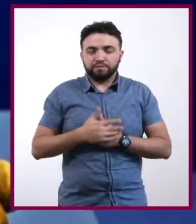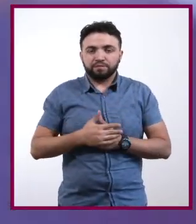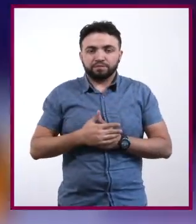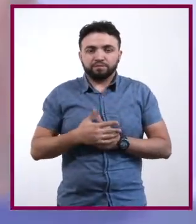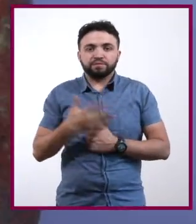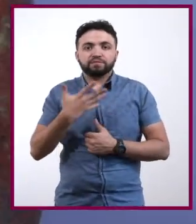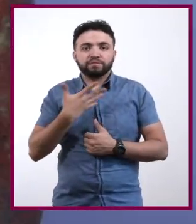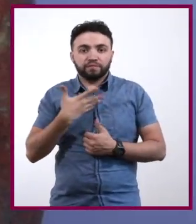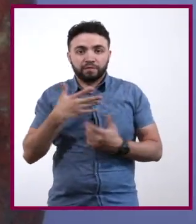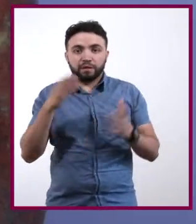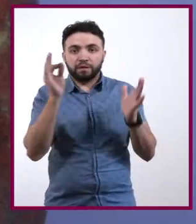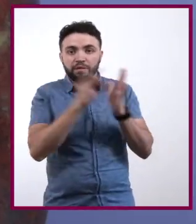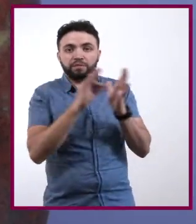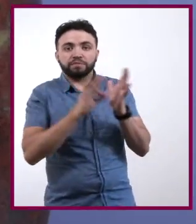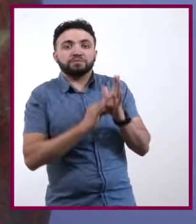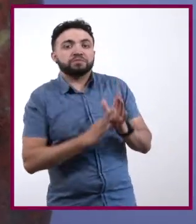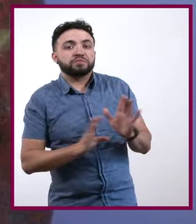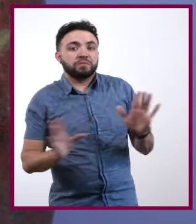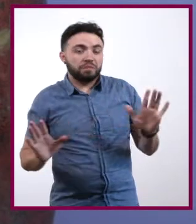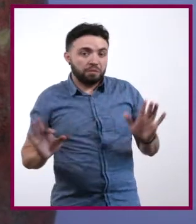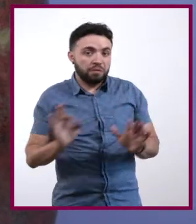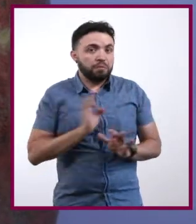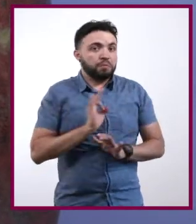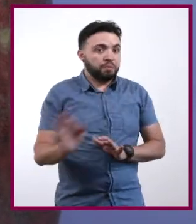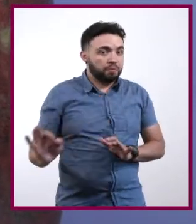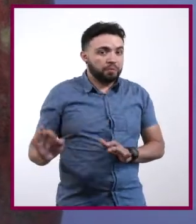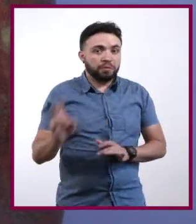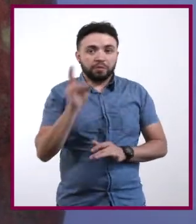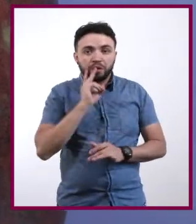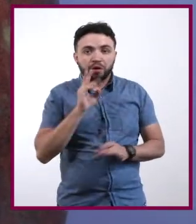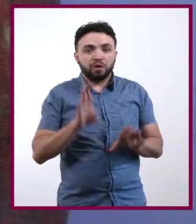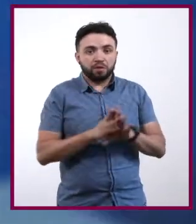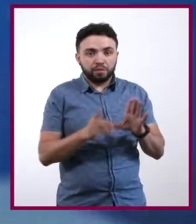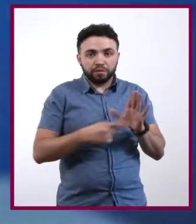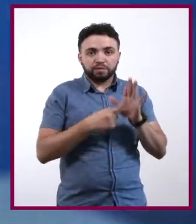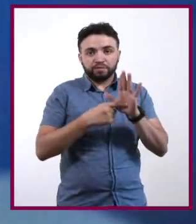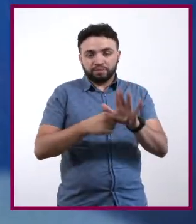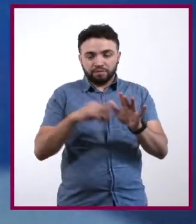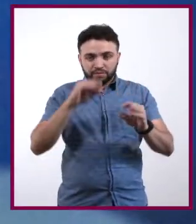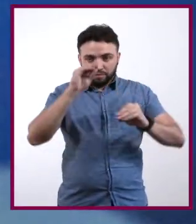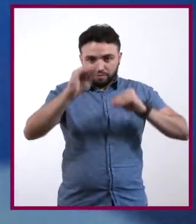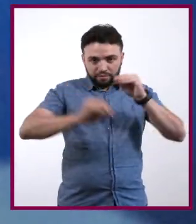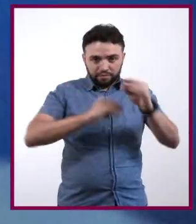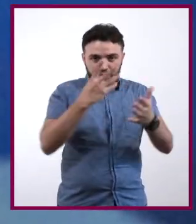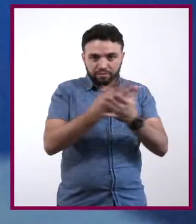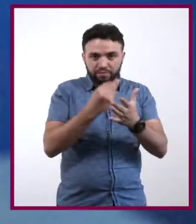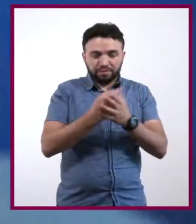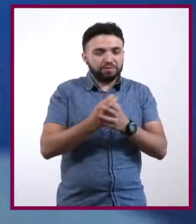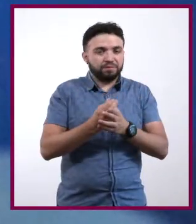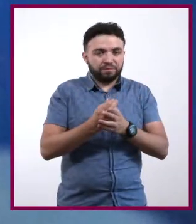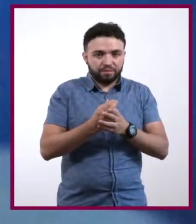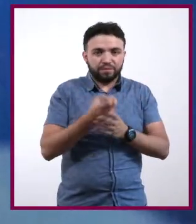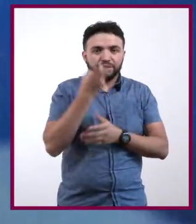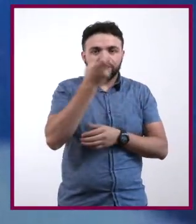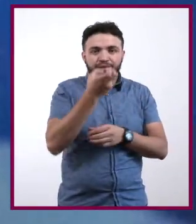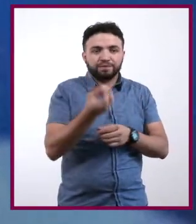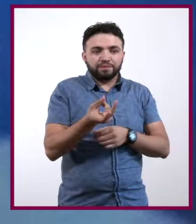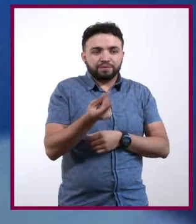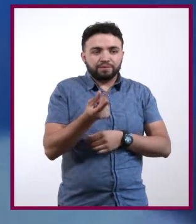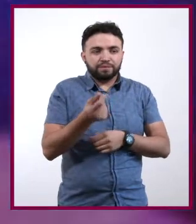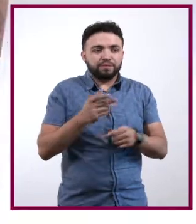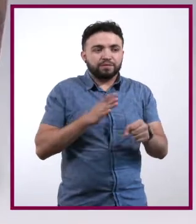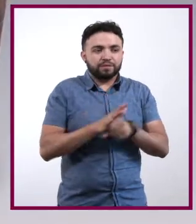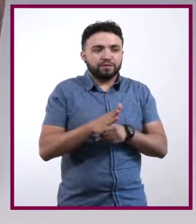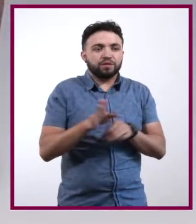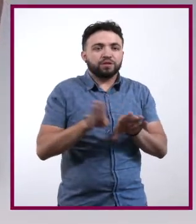a que posiblemente lo que se está representando en cerámica son precisamente estos perritos que eran